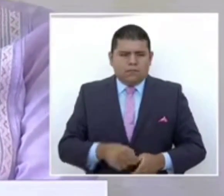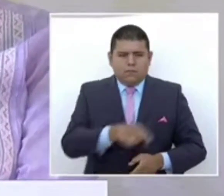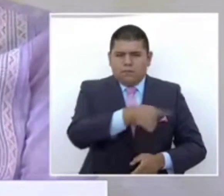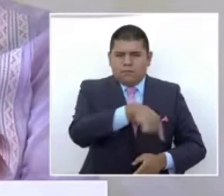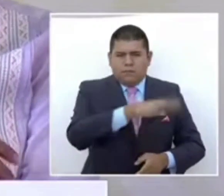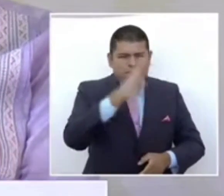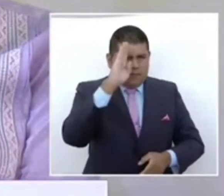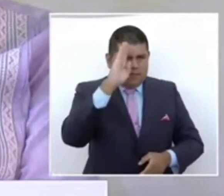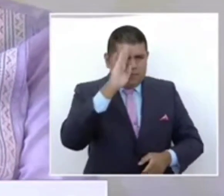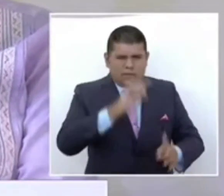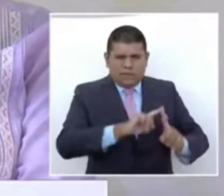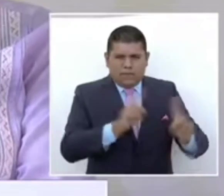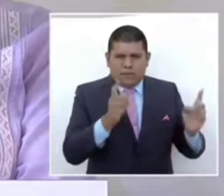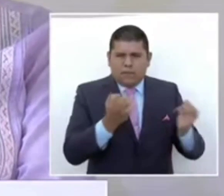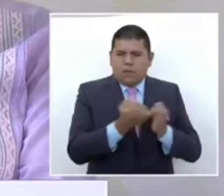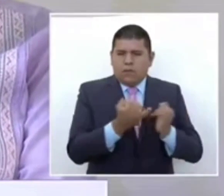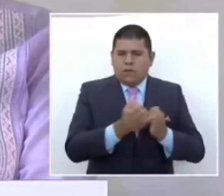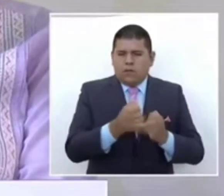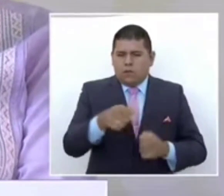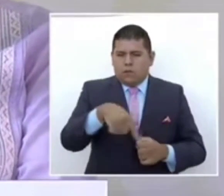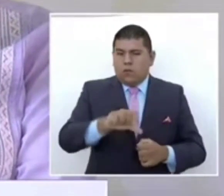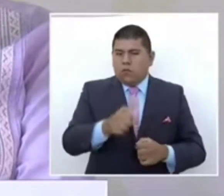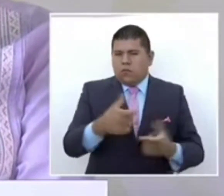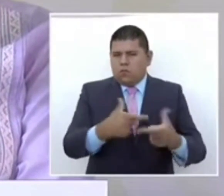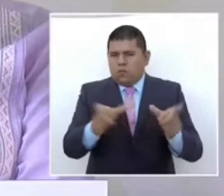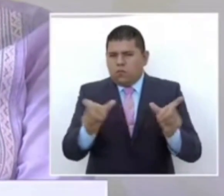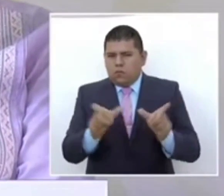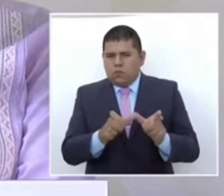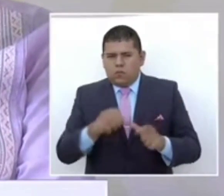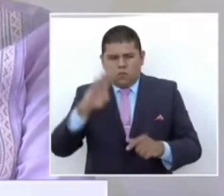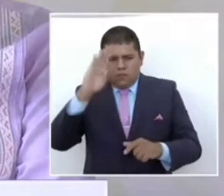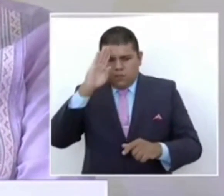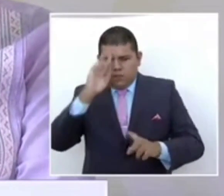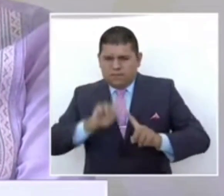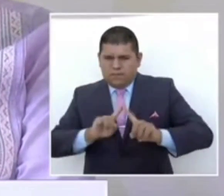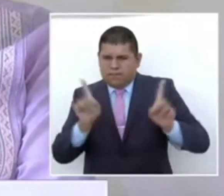neoliberales, como también para los neoporfiristas,